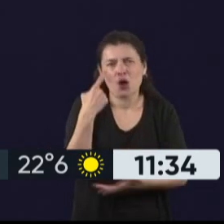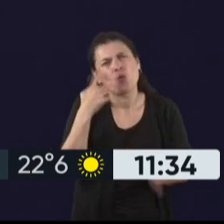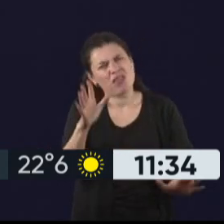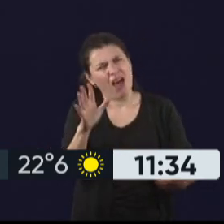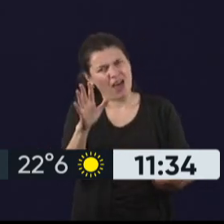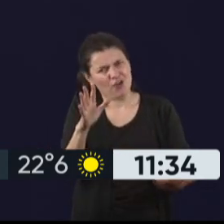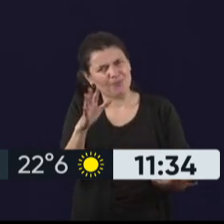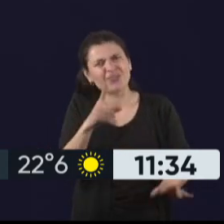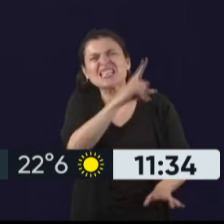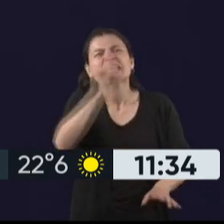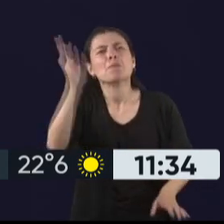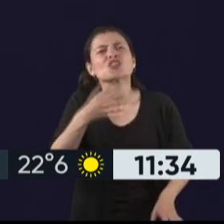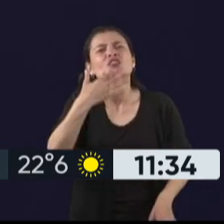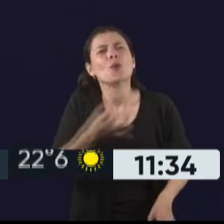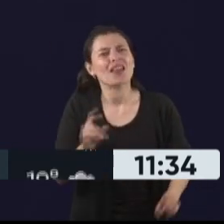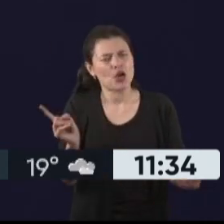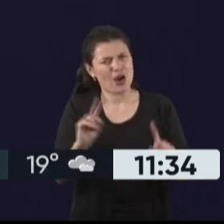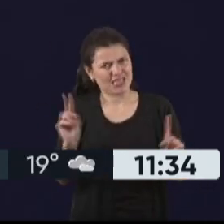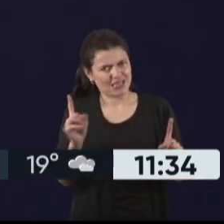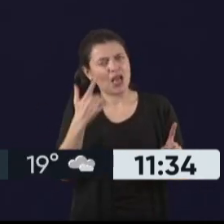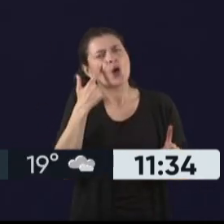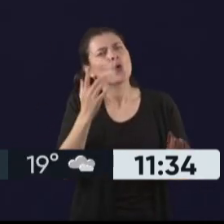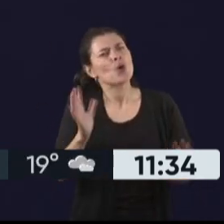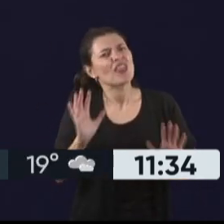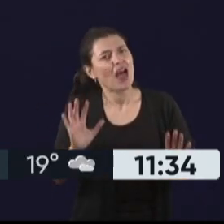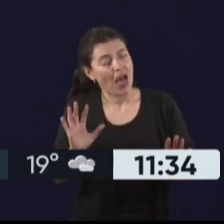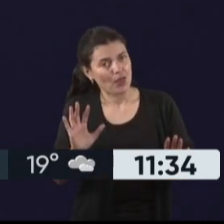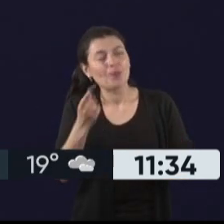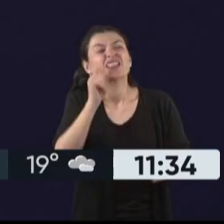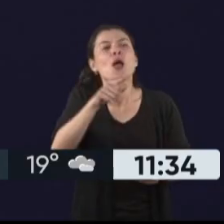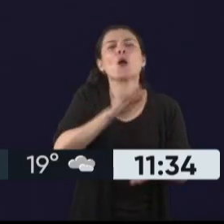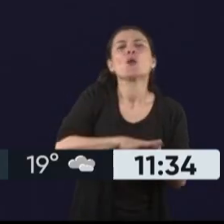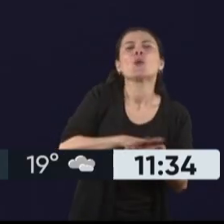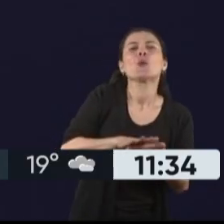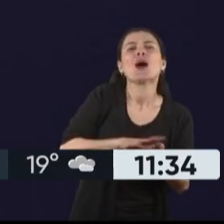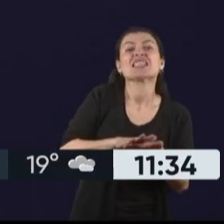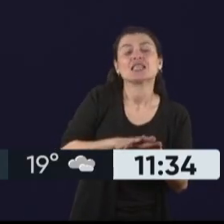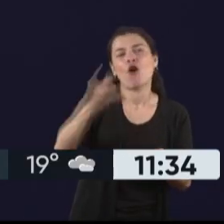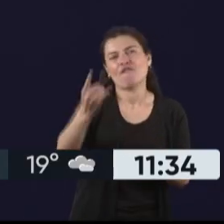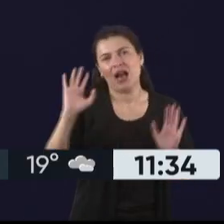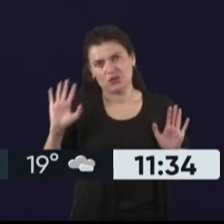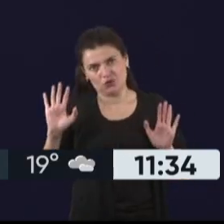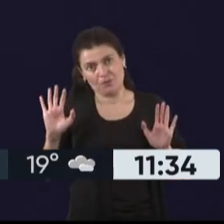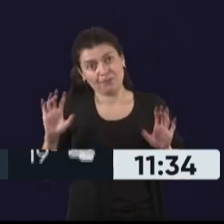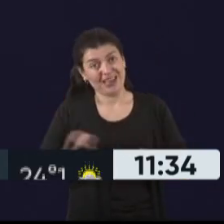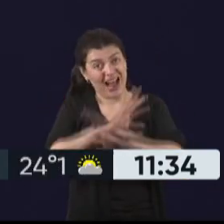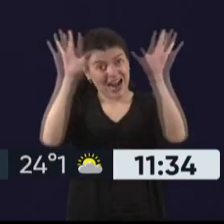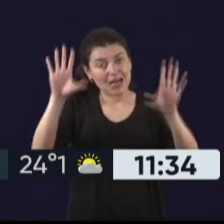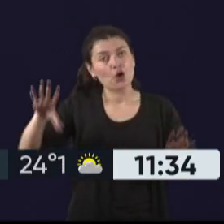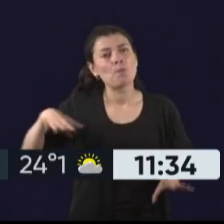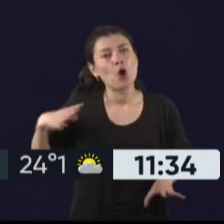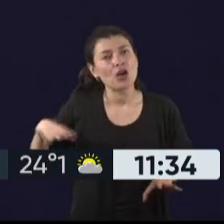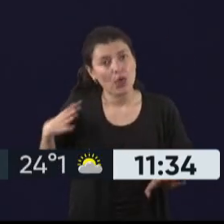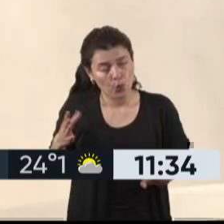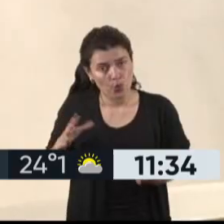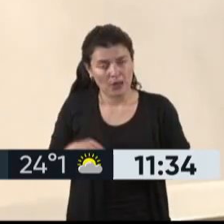Washington, es de base falsa. Hecha la aclaración. Por eso, para evitar,